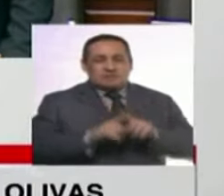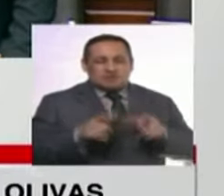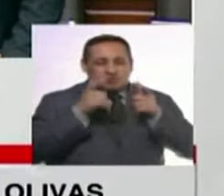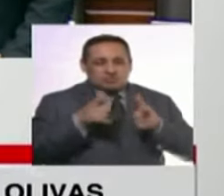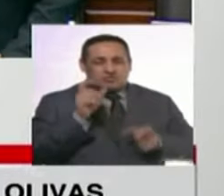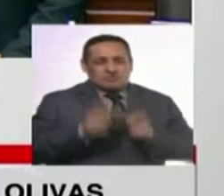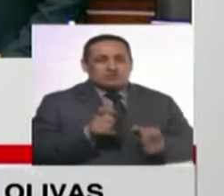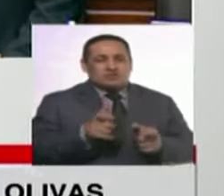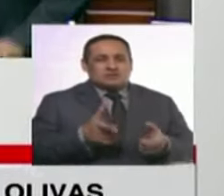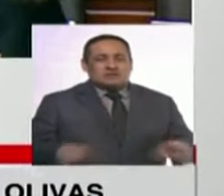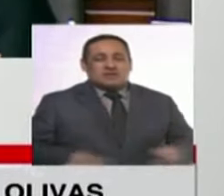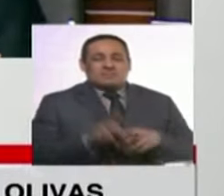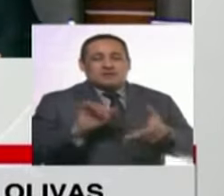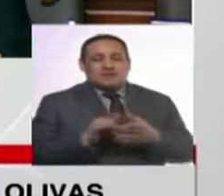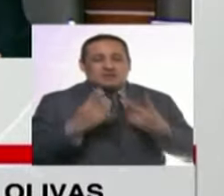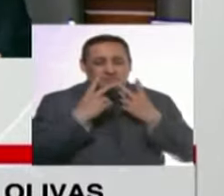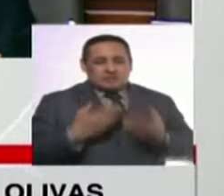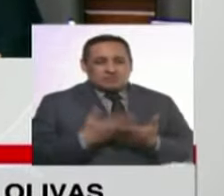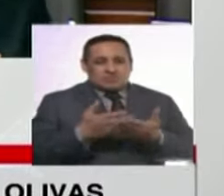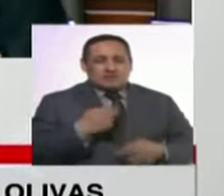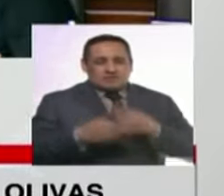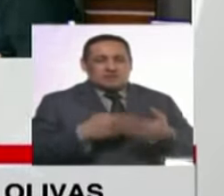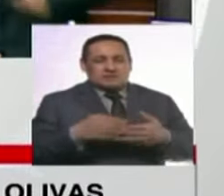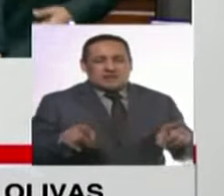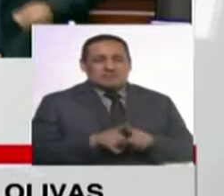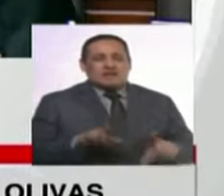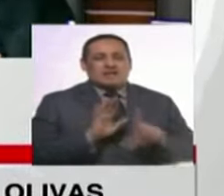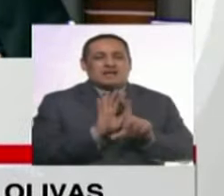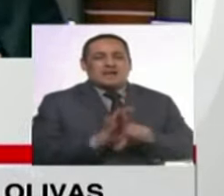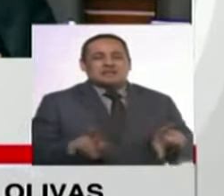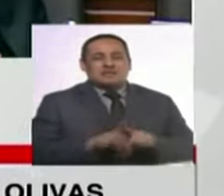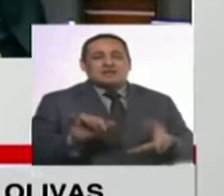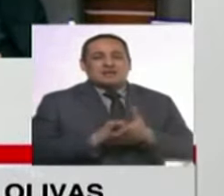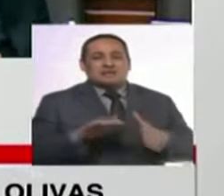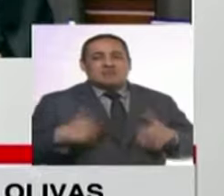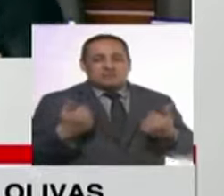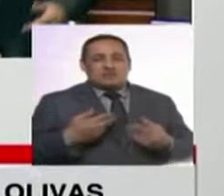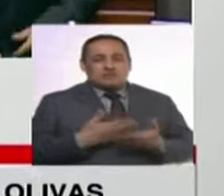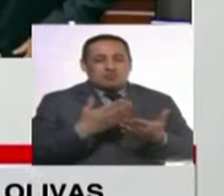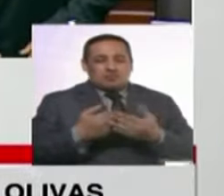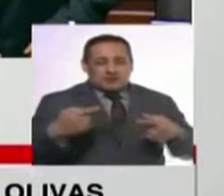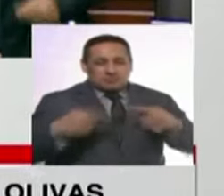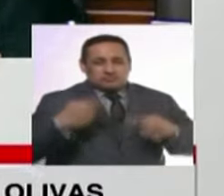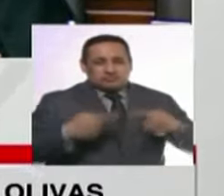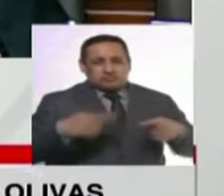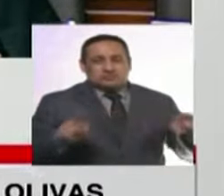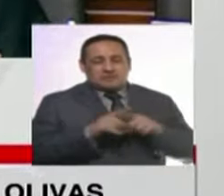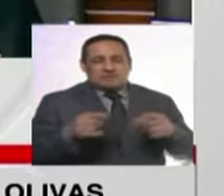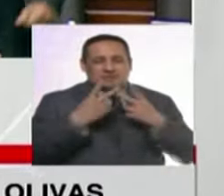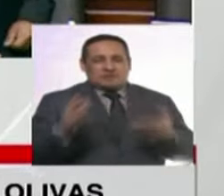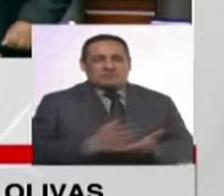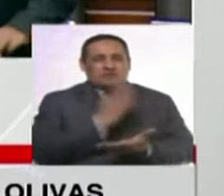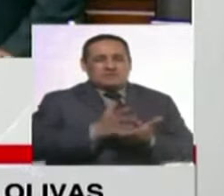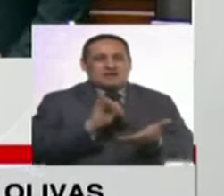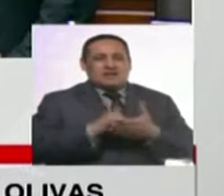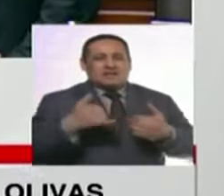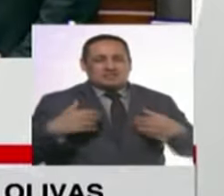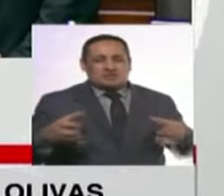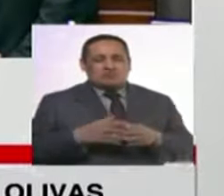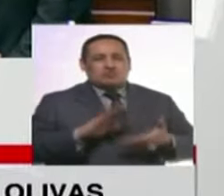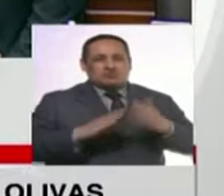la Seguridad Ciudadana para que demos los elementos legales para que se pueda combatir ese flagelo que tiene